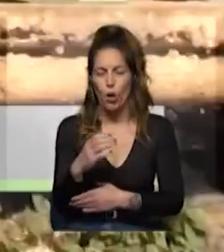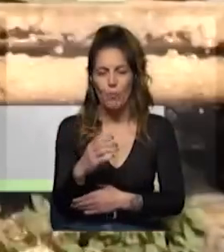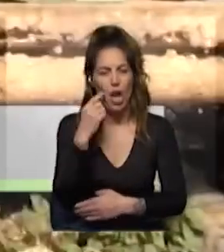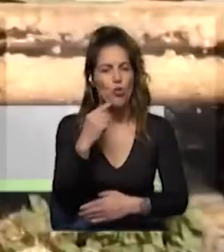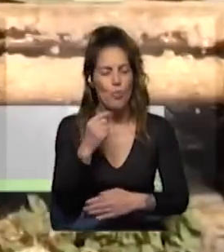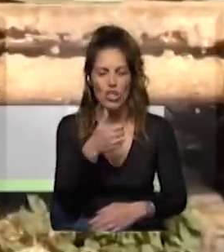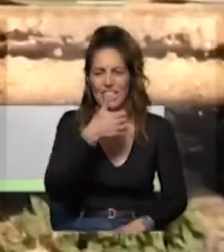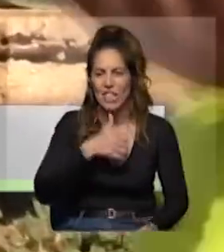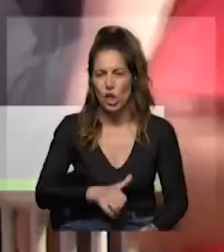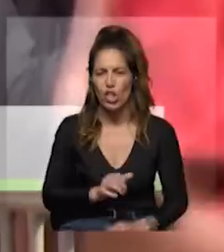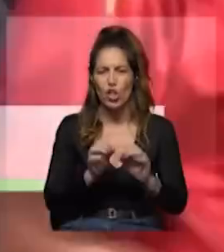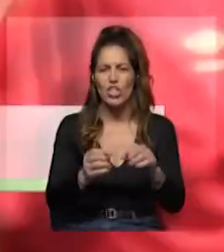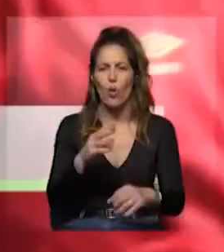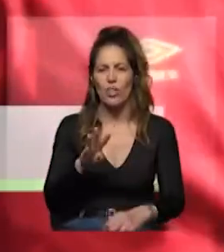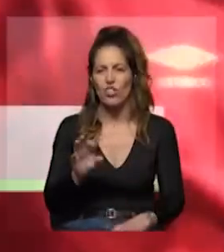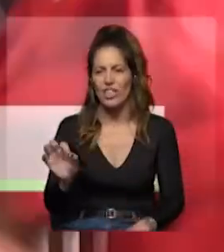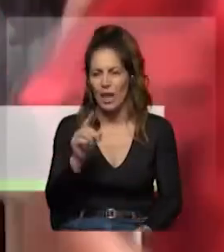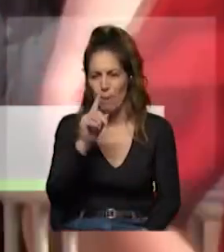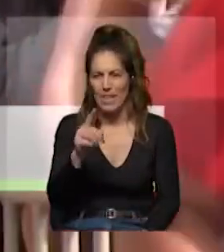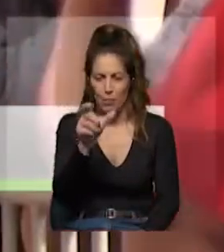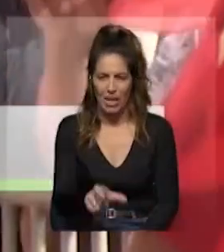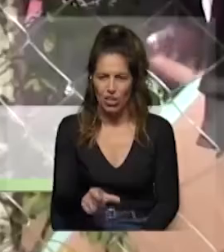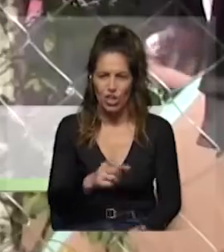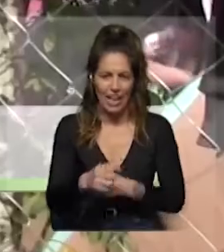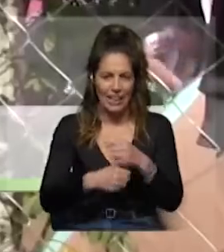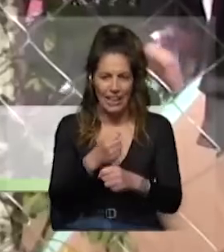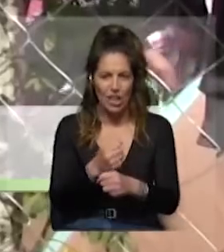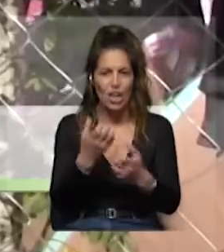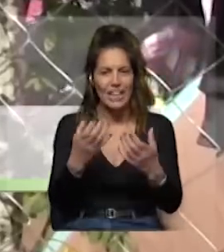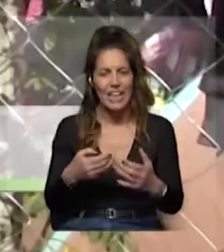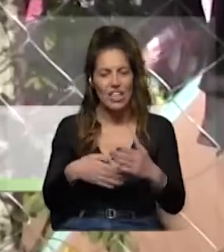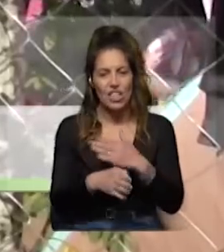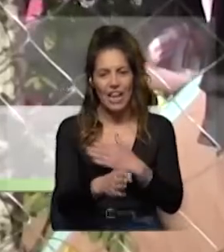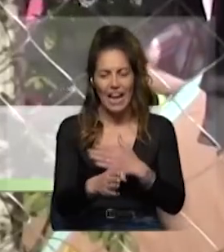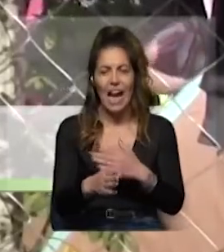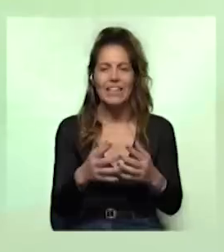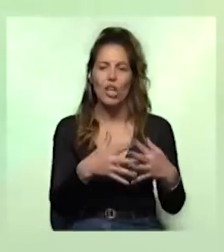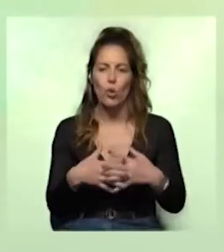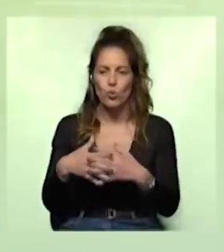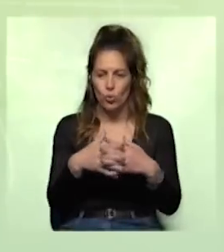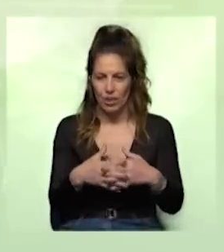históricas al llegar a las 400,000 personas en lo que va del año para intentar llegar a Estados